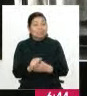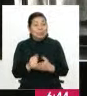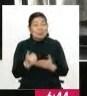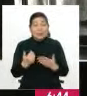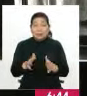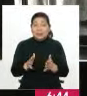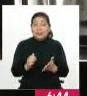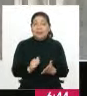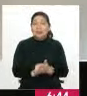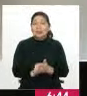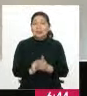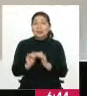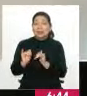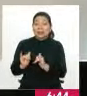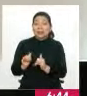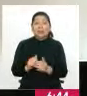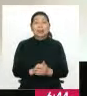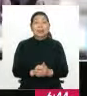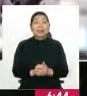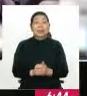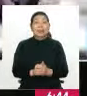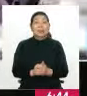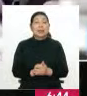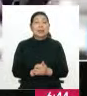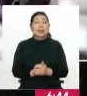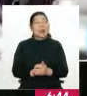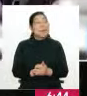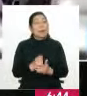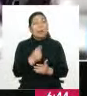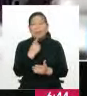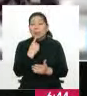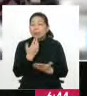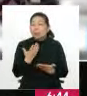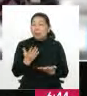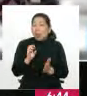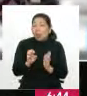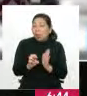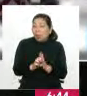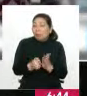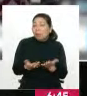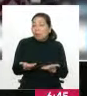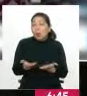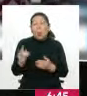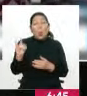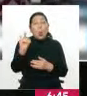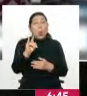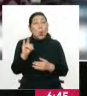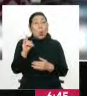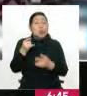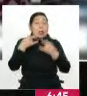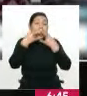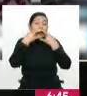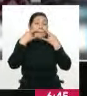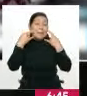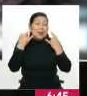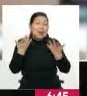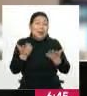ya dejado sin efecto, ¿verdad? Vale decir, el uso de la